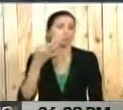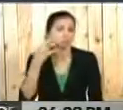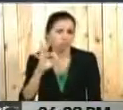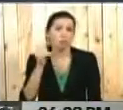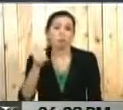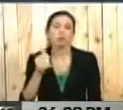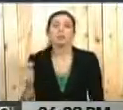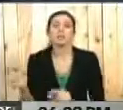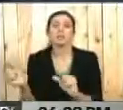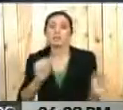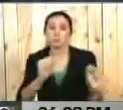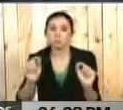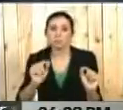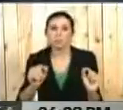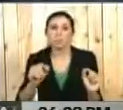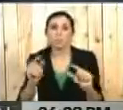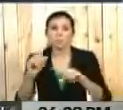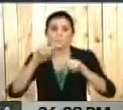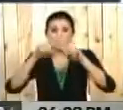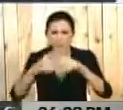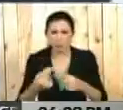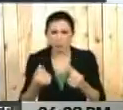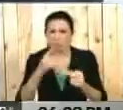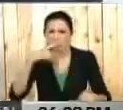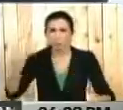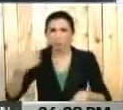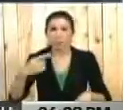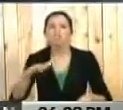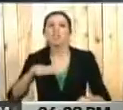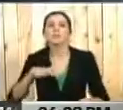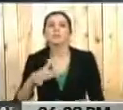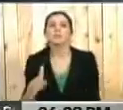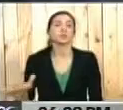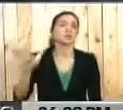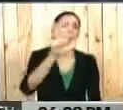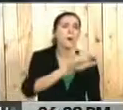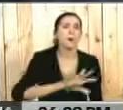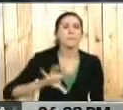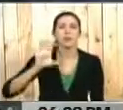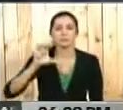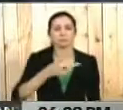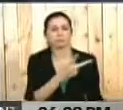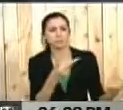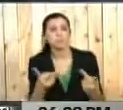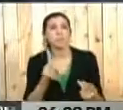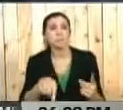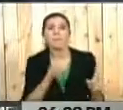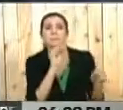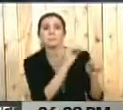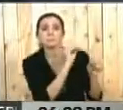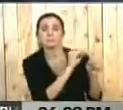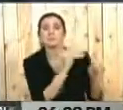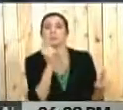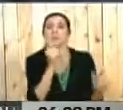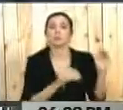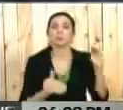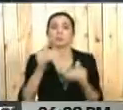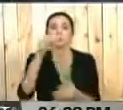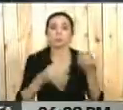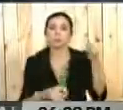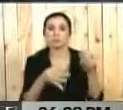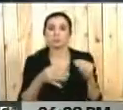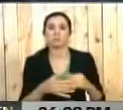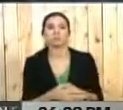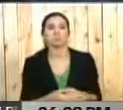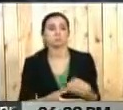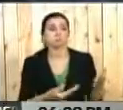el presupuesto en todo el país, pero a la vez voy a consultar a el Tribunal Supremo de Justicia o